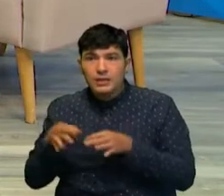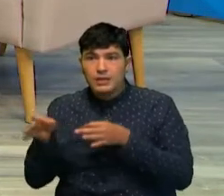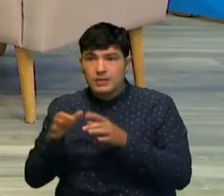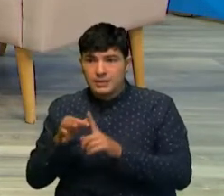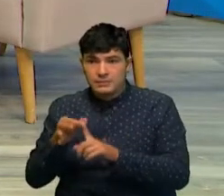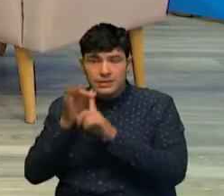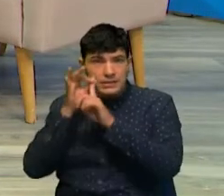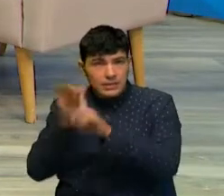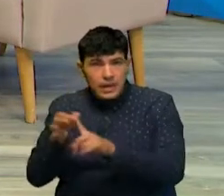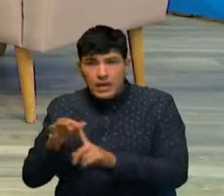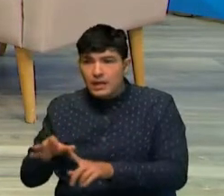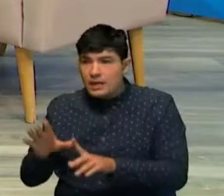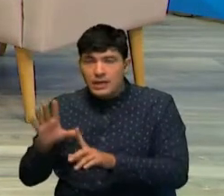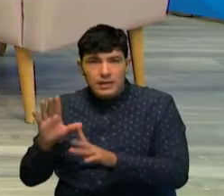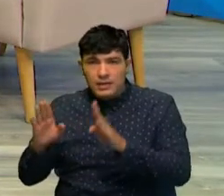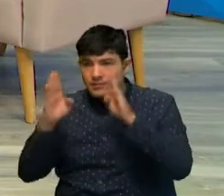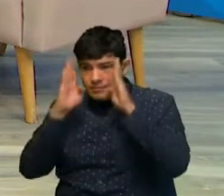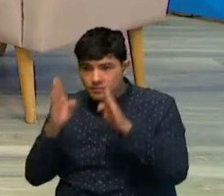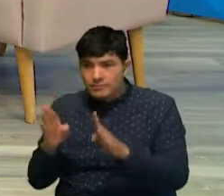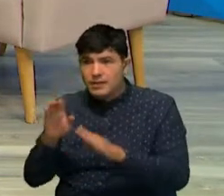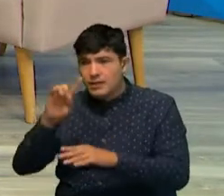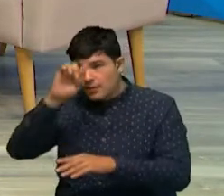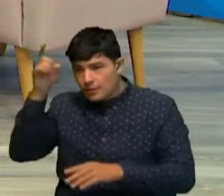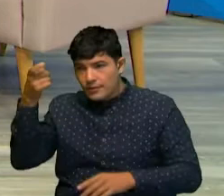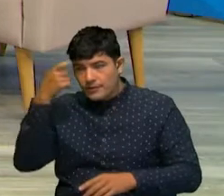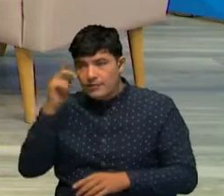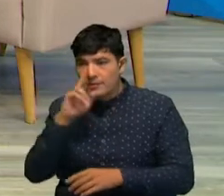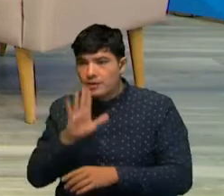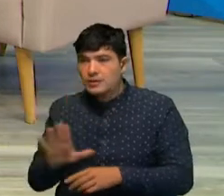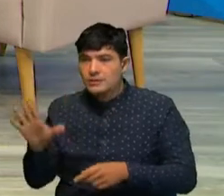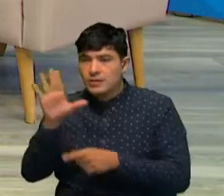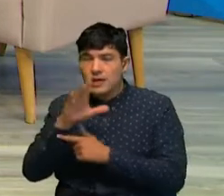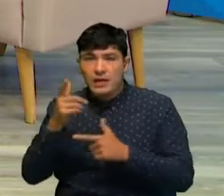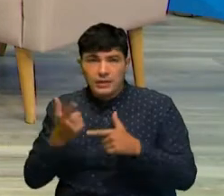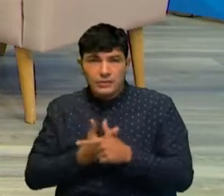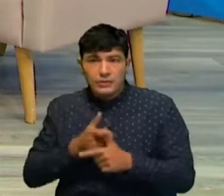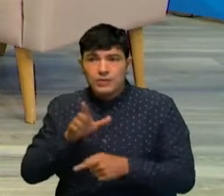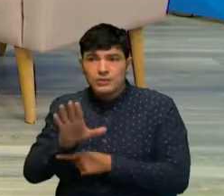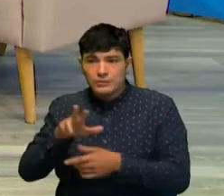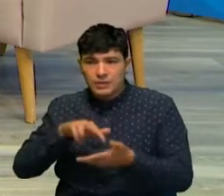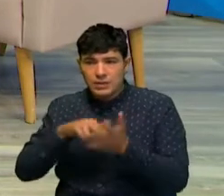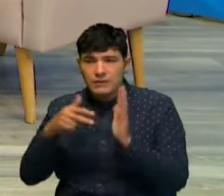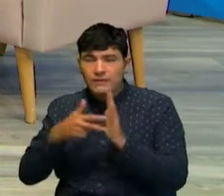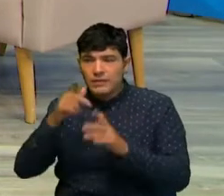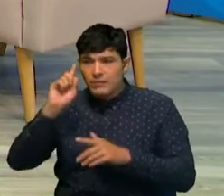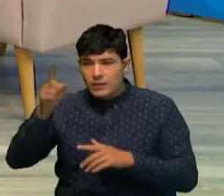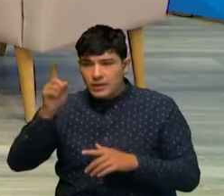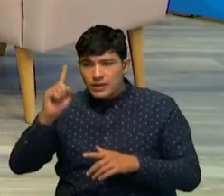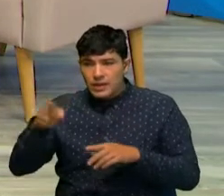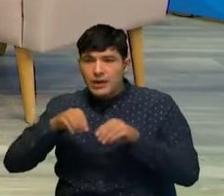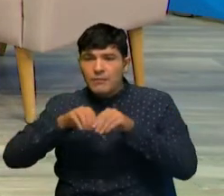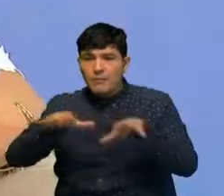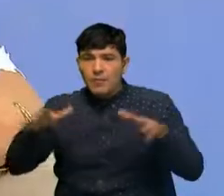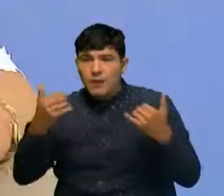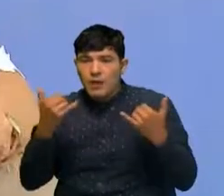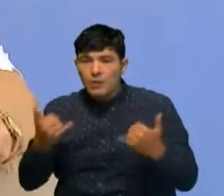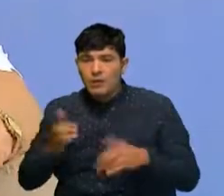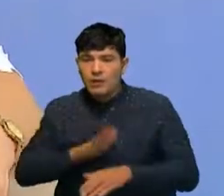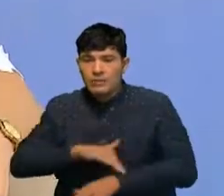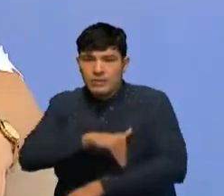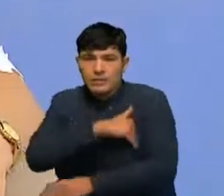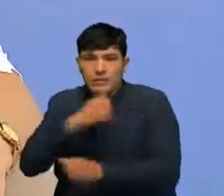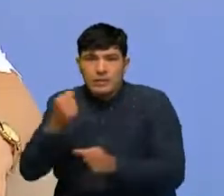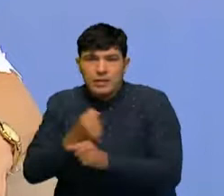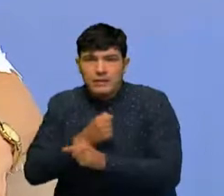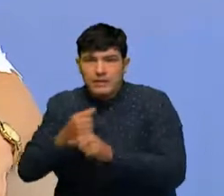explícito o único y exclusivamente del gobierno nacional. Entonces son políticas públicas, que por eso ahorita desde el Ministerio de Trabajo se está